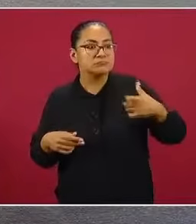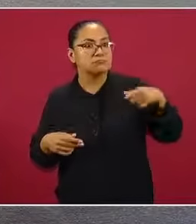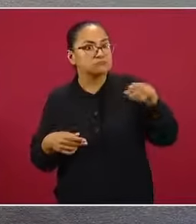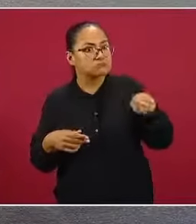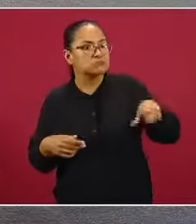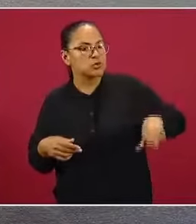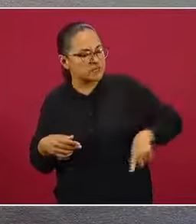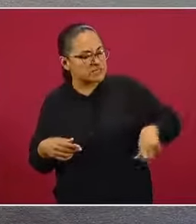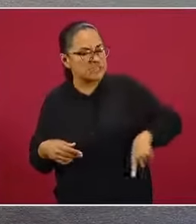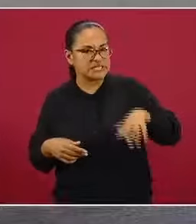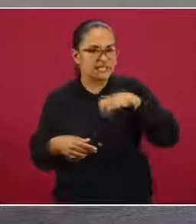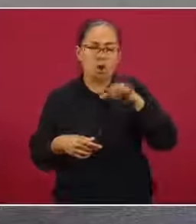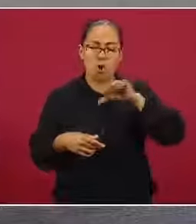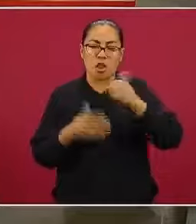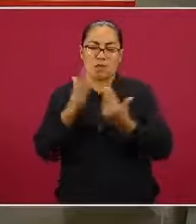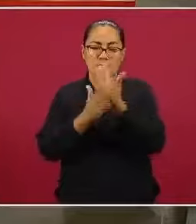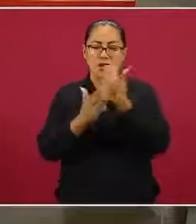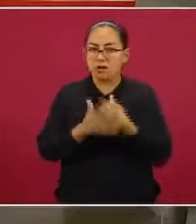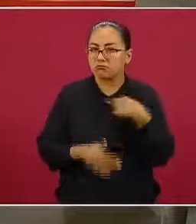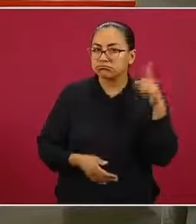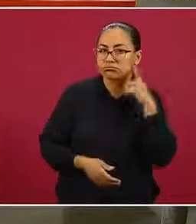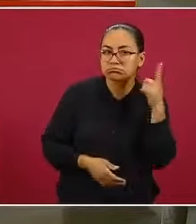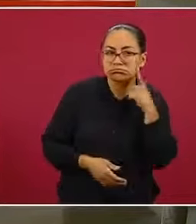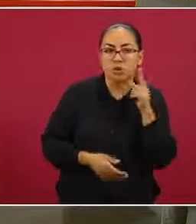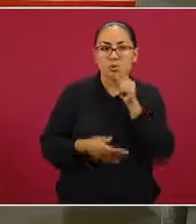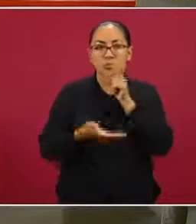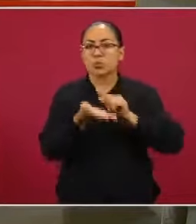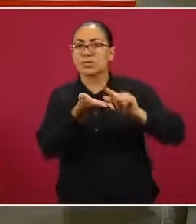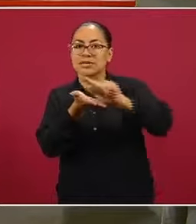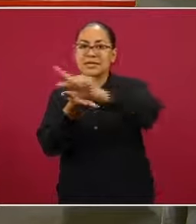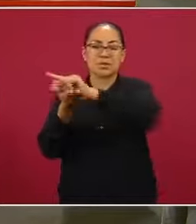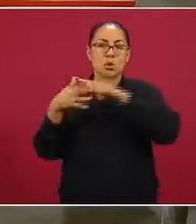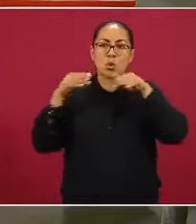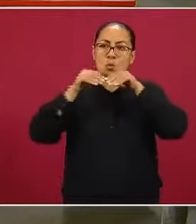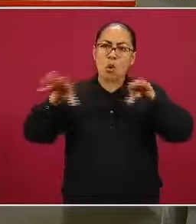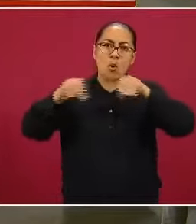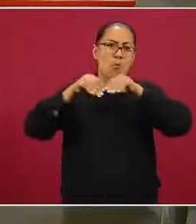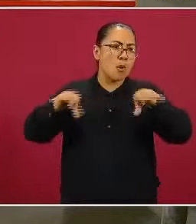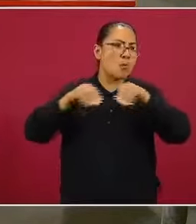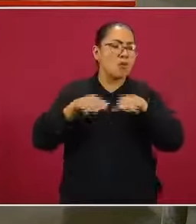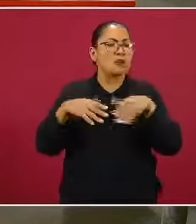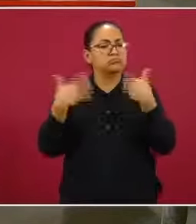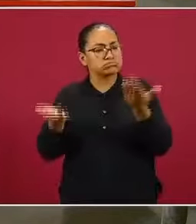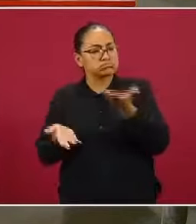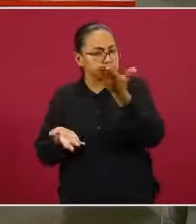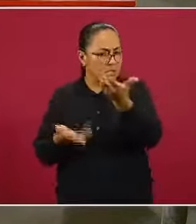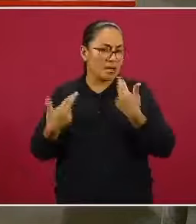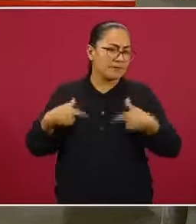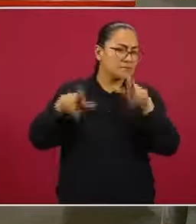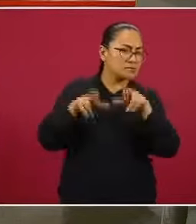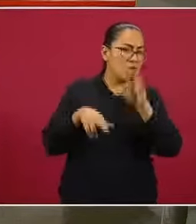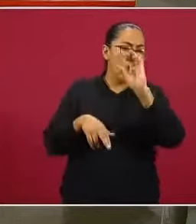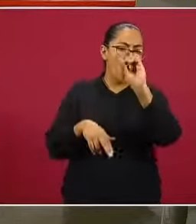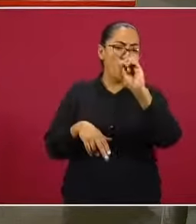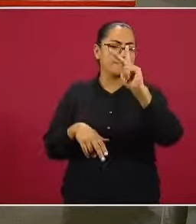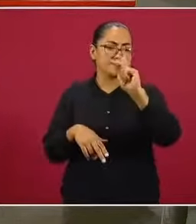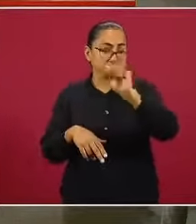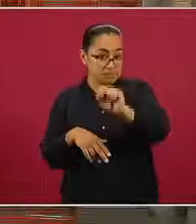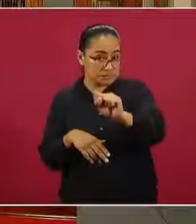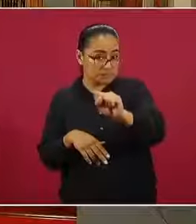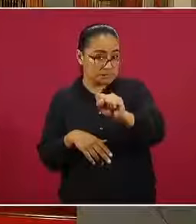mañana, vimos por ahí un tuit, y pues preguntarle al director de OPS-OMS, al representante de OPS-OMS en México,